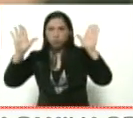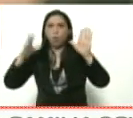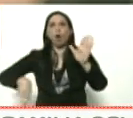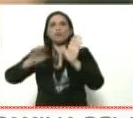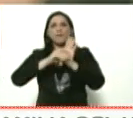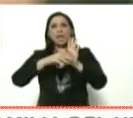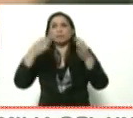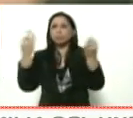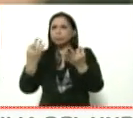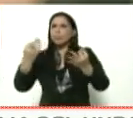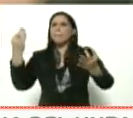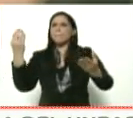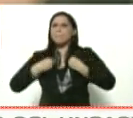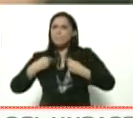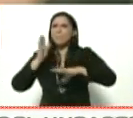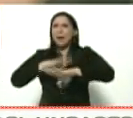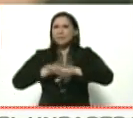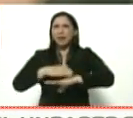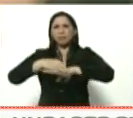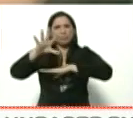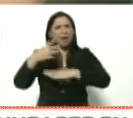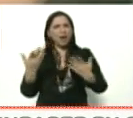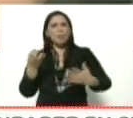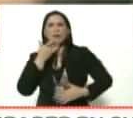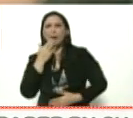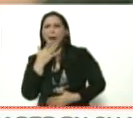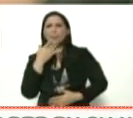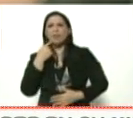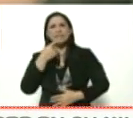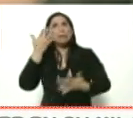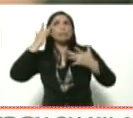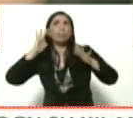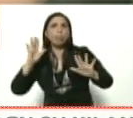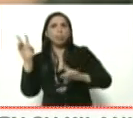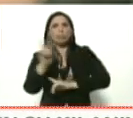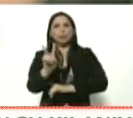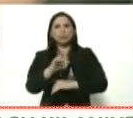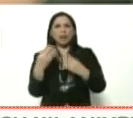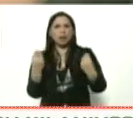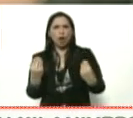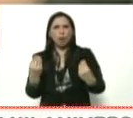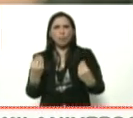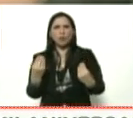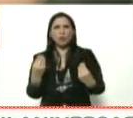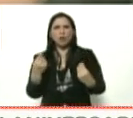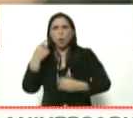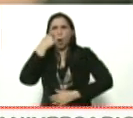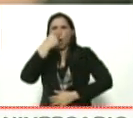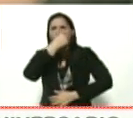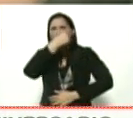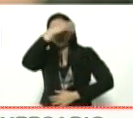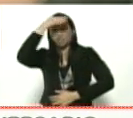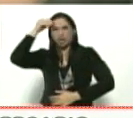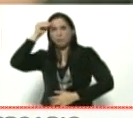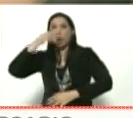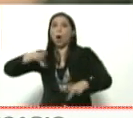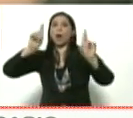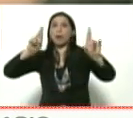de la realidad y deje de estar interpretando la realidad de Venezuela a través de los ojos de Donald Trump.